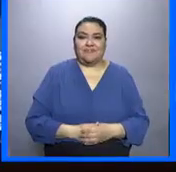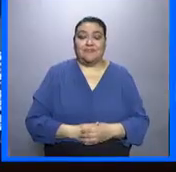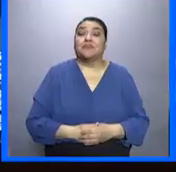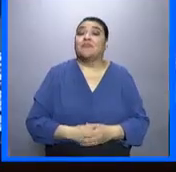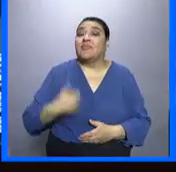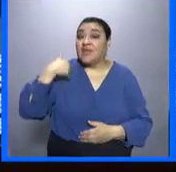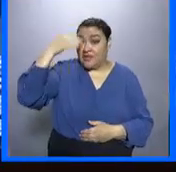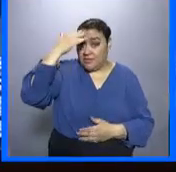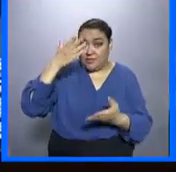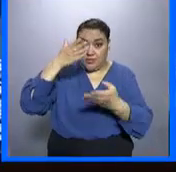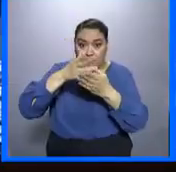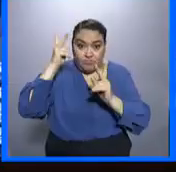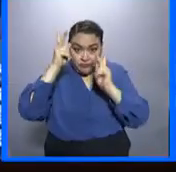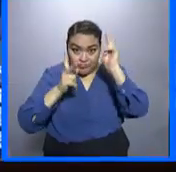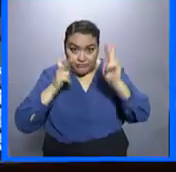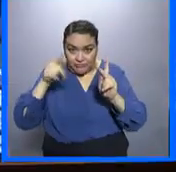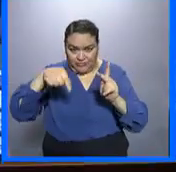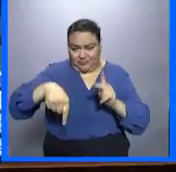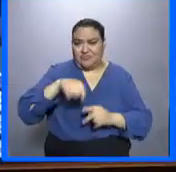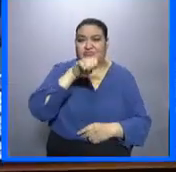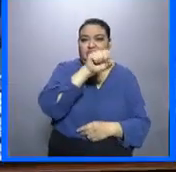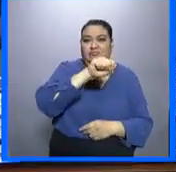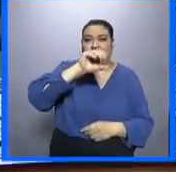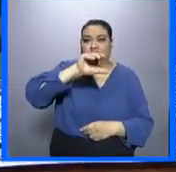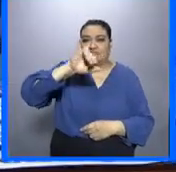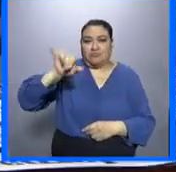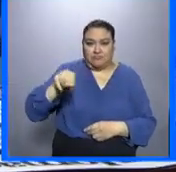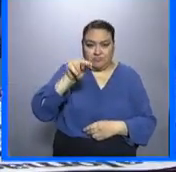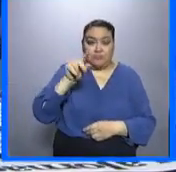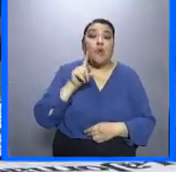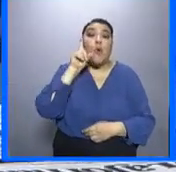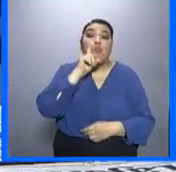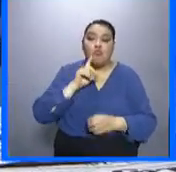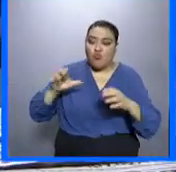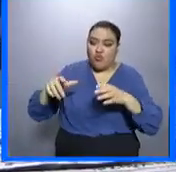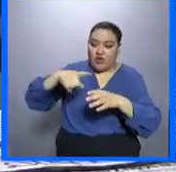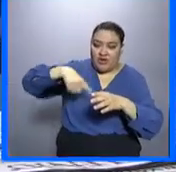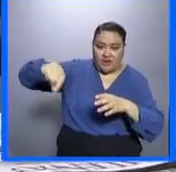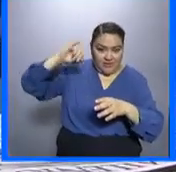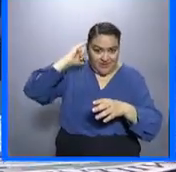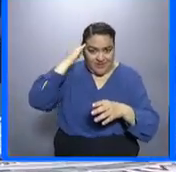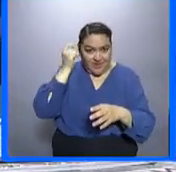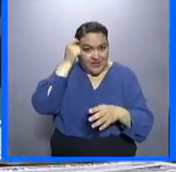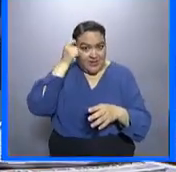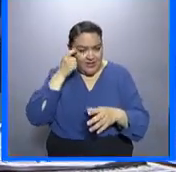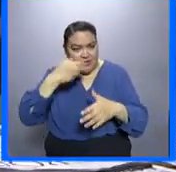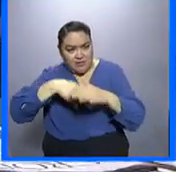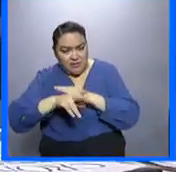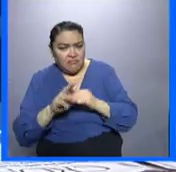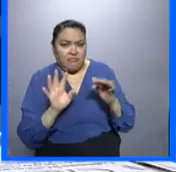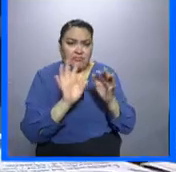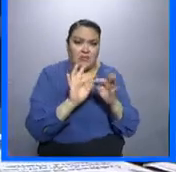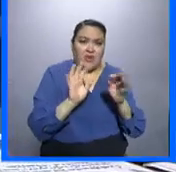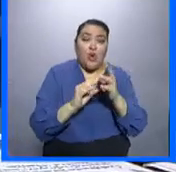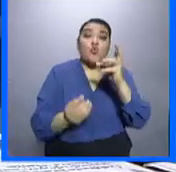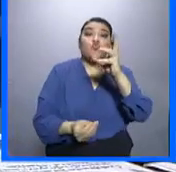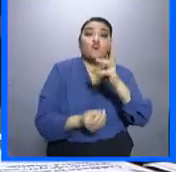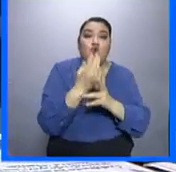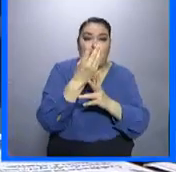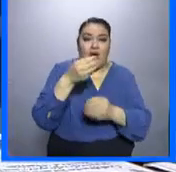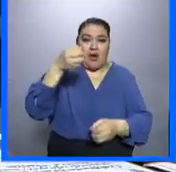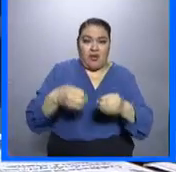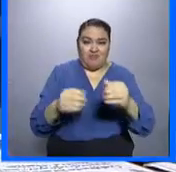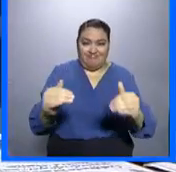Y durante su visita a la Suprema Corte de Justicia de la Nación, mujeres indígenas de Guerrero hicieron votos porque la nueva integración del